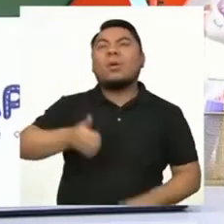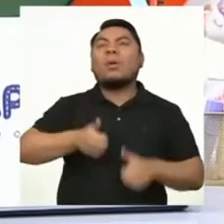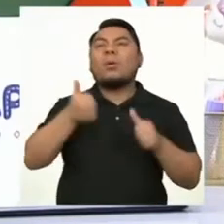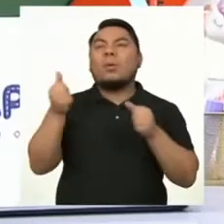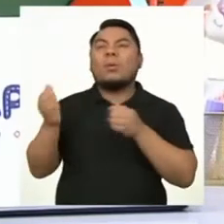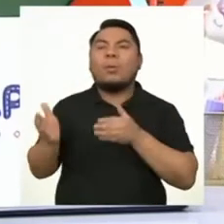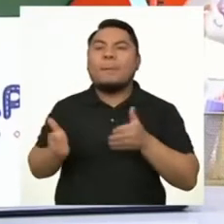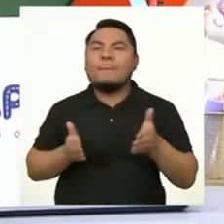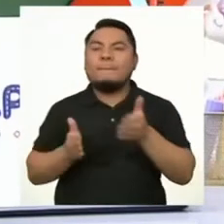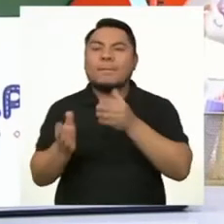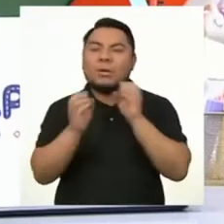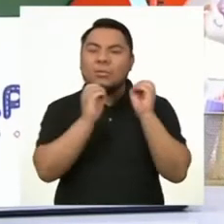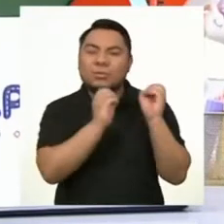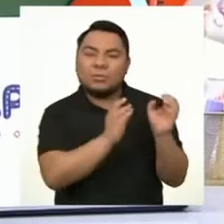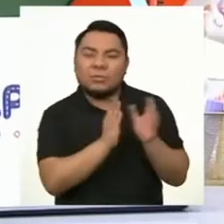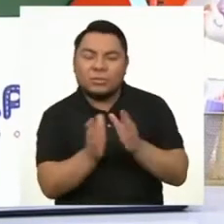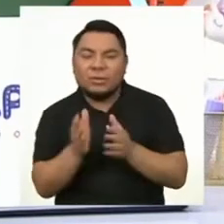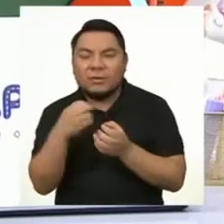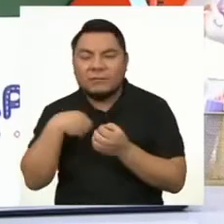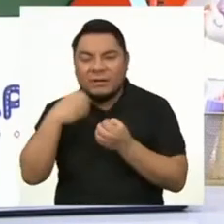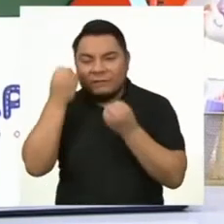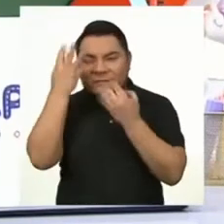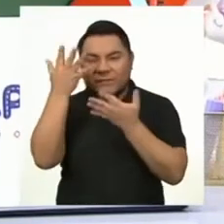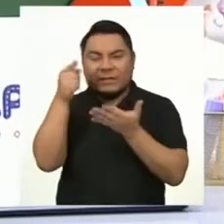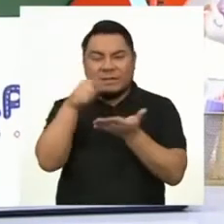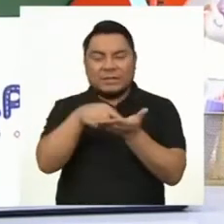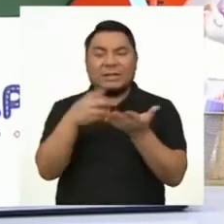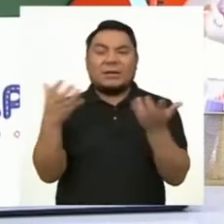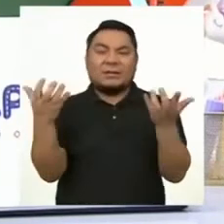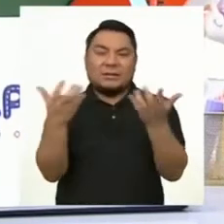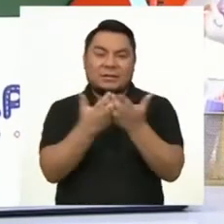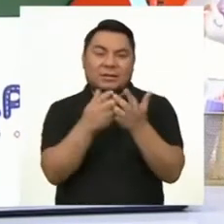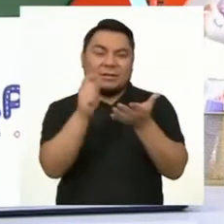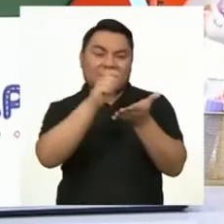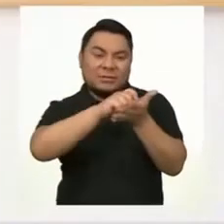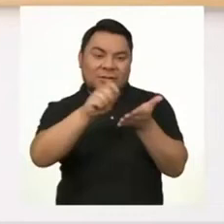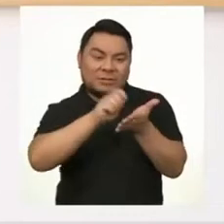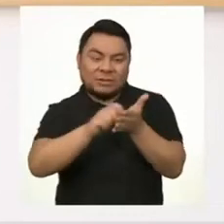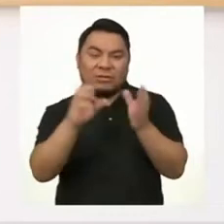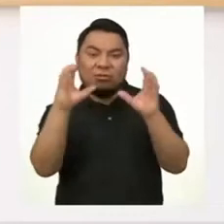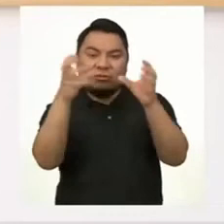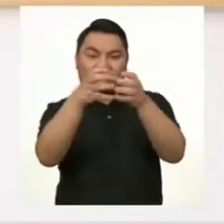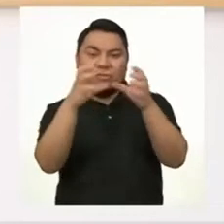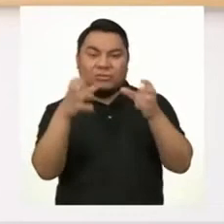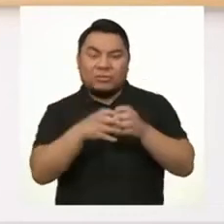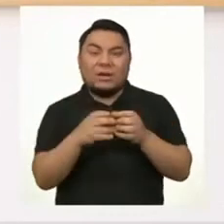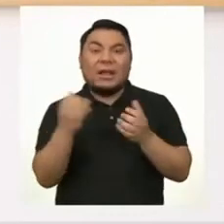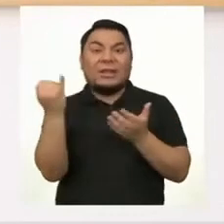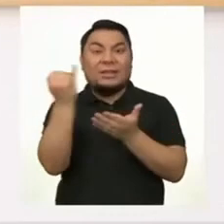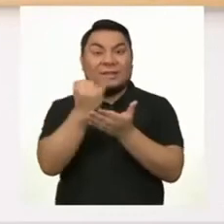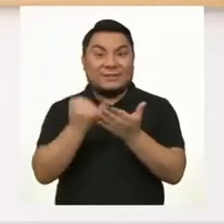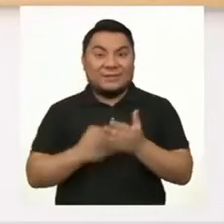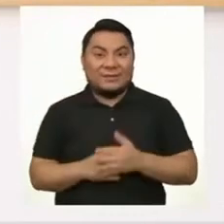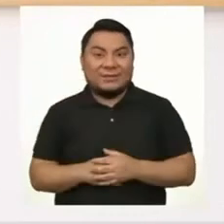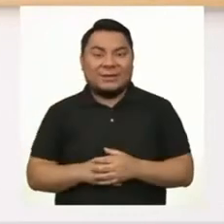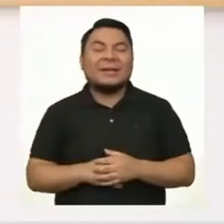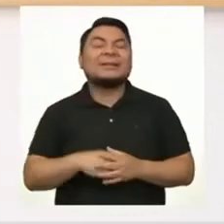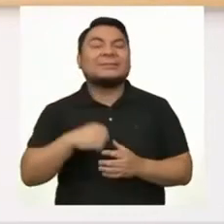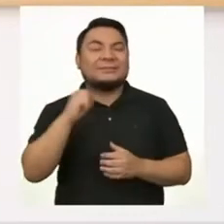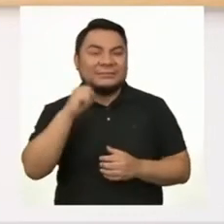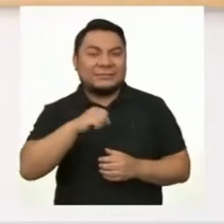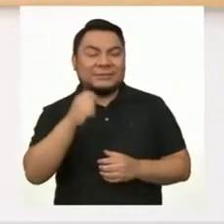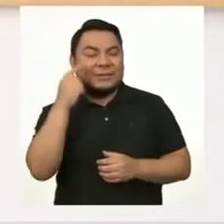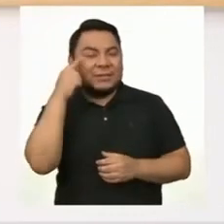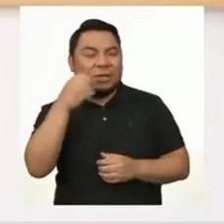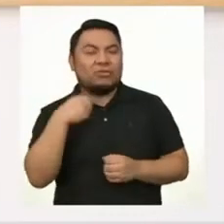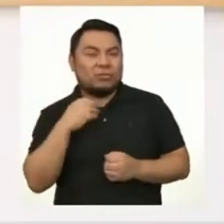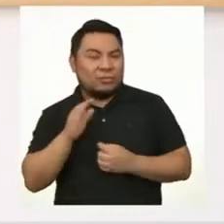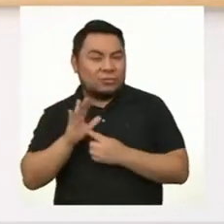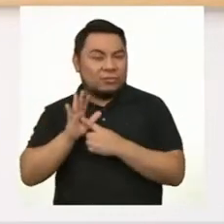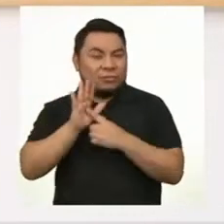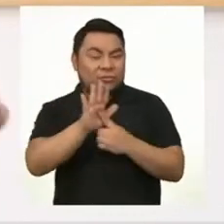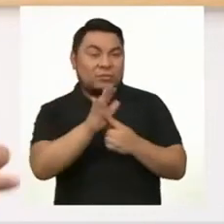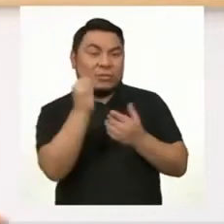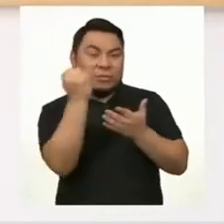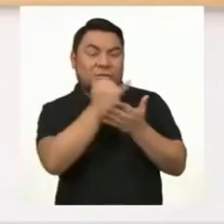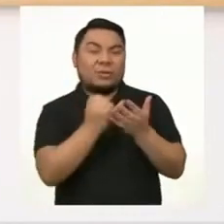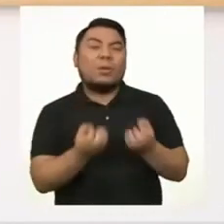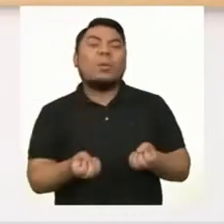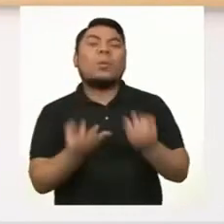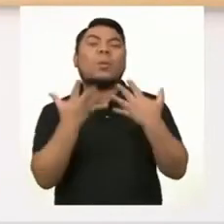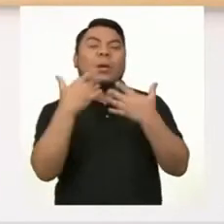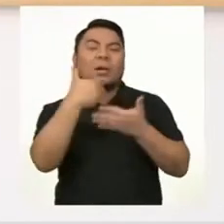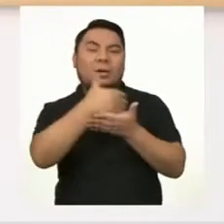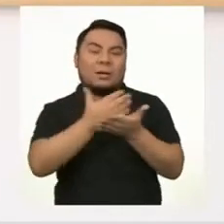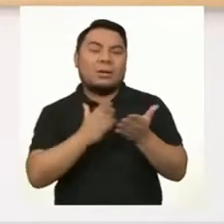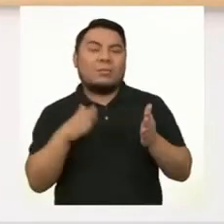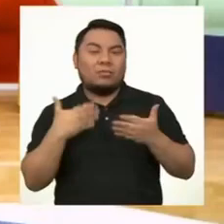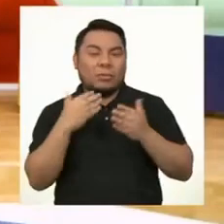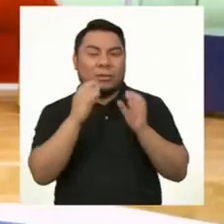de organizar la información en bloques temáticos. ¿Qué tal si te vuelvo a mostrar la infografía en pantalla y así vemos en cuántas partes